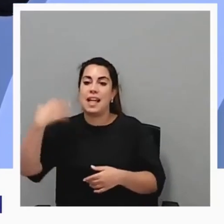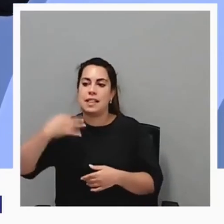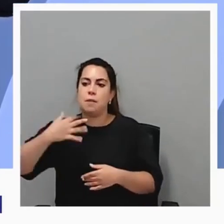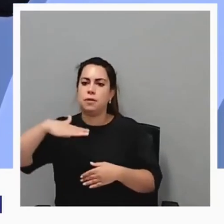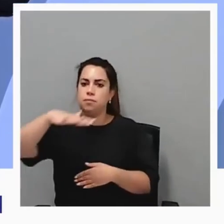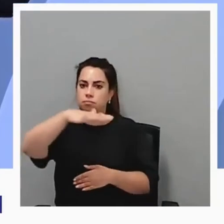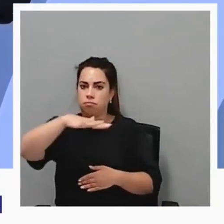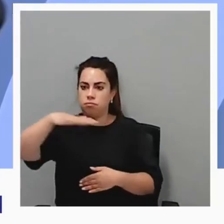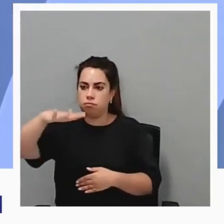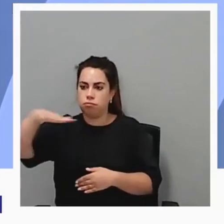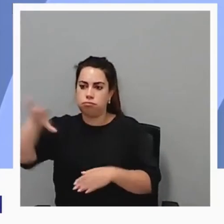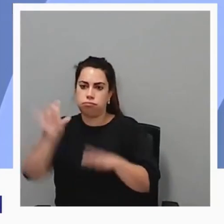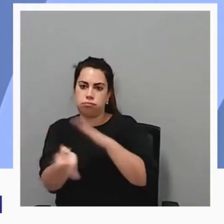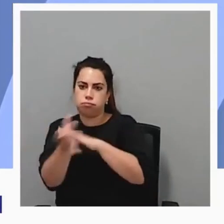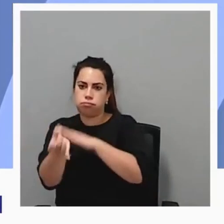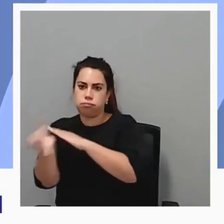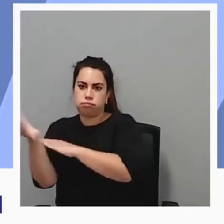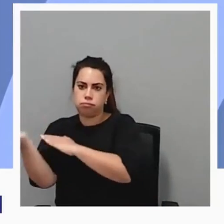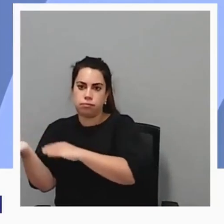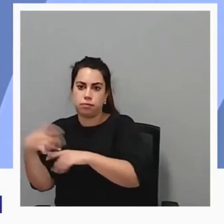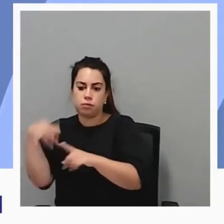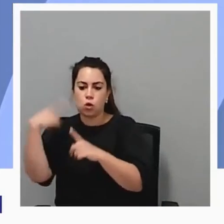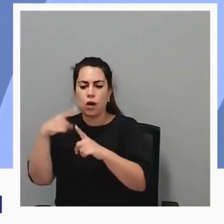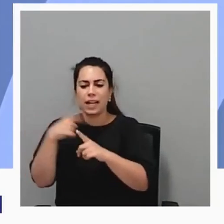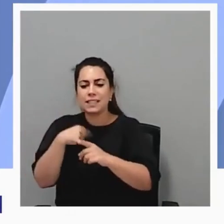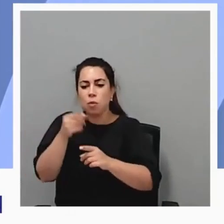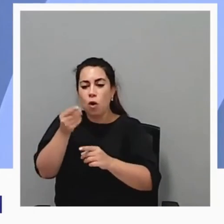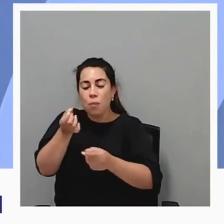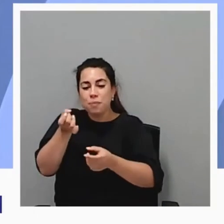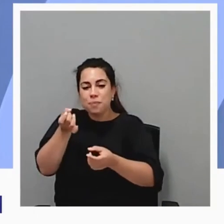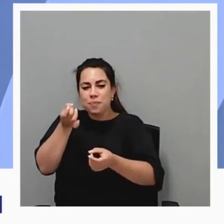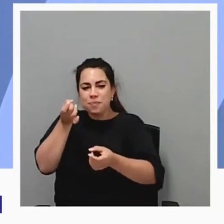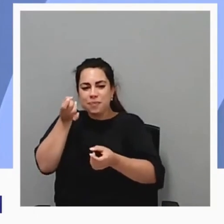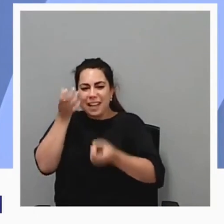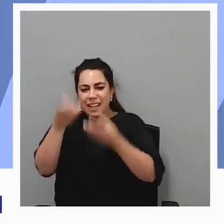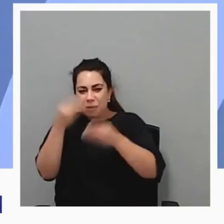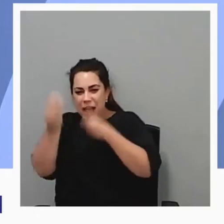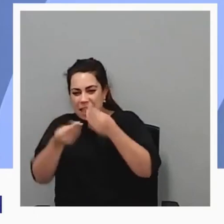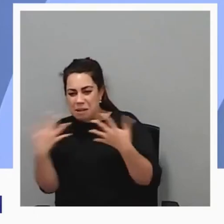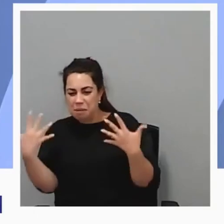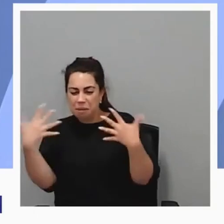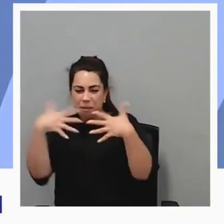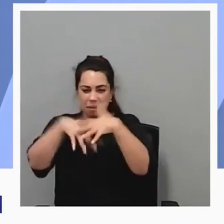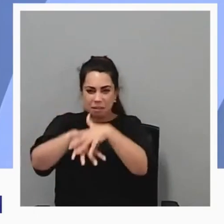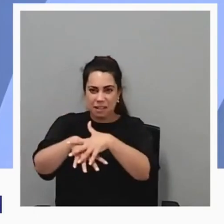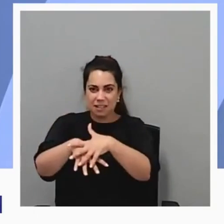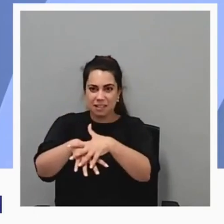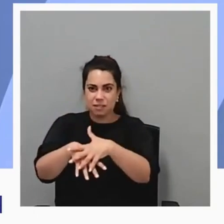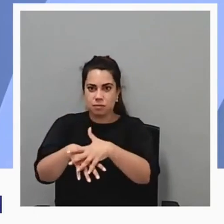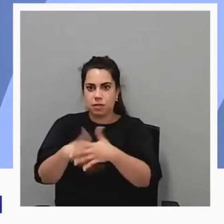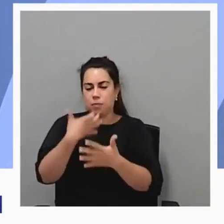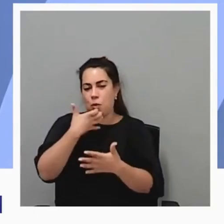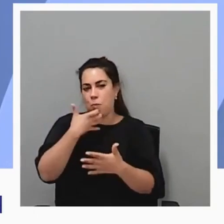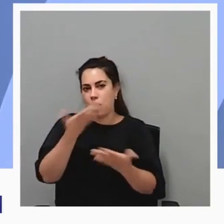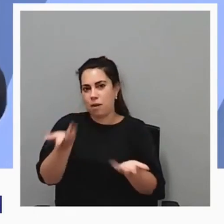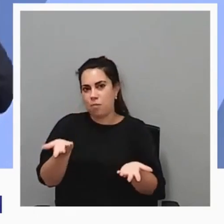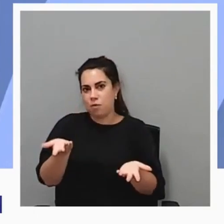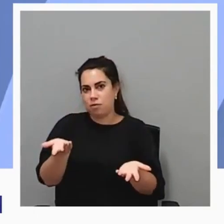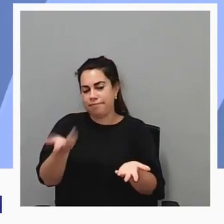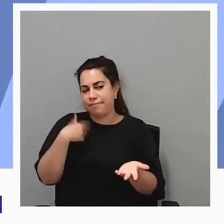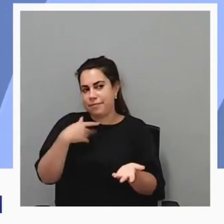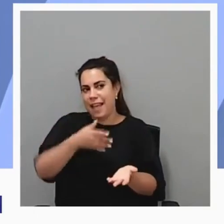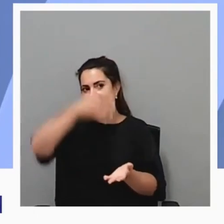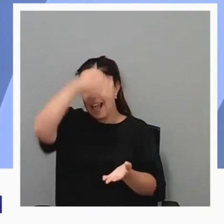esos niveles de actividad se entrecrucen. Pero tú no le puedes pedir a un elefante que corra por la selva